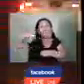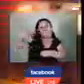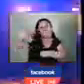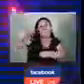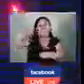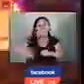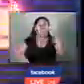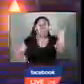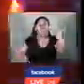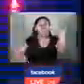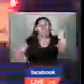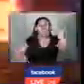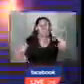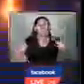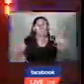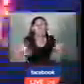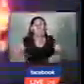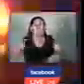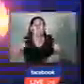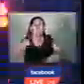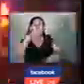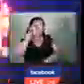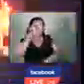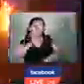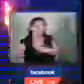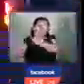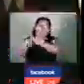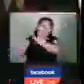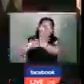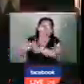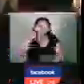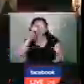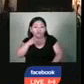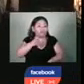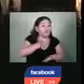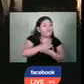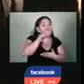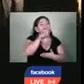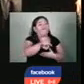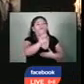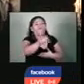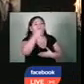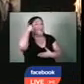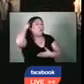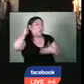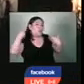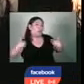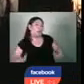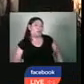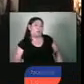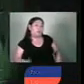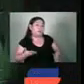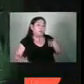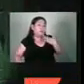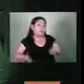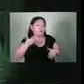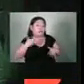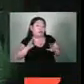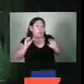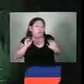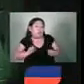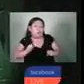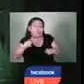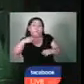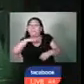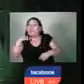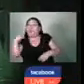Salvador. Las autoridades de la PNC, al ser alertadas, llegaron al lugar y determinaron que el hecho podría tratarse de una escena de liberación